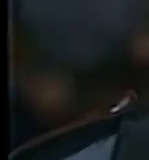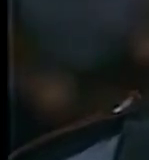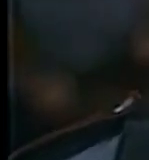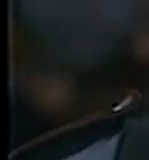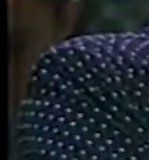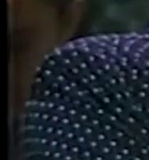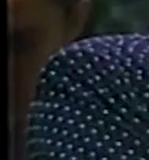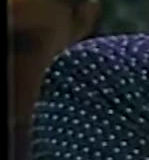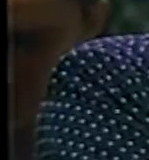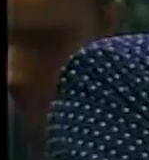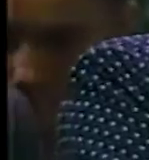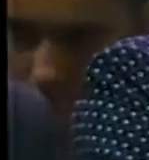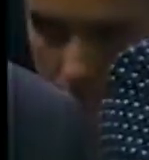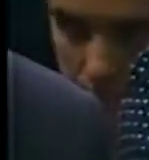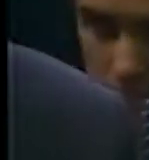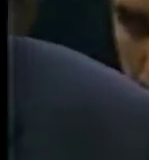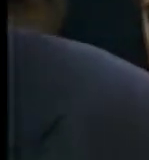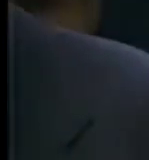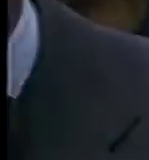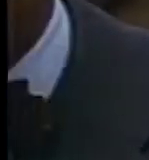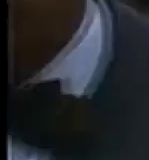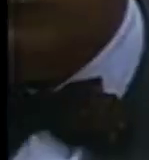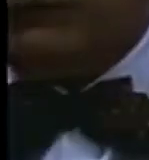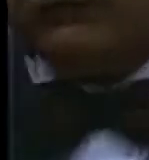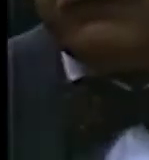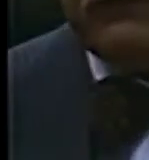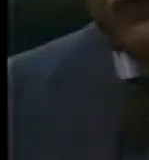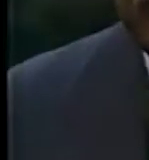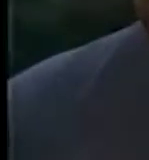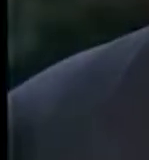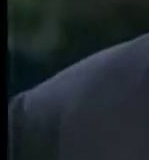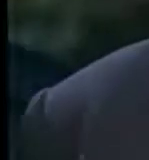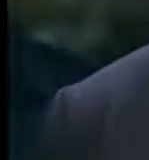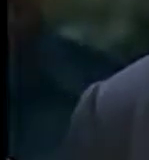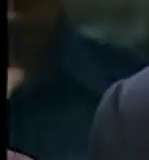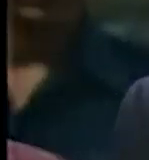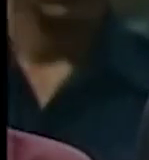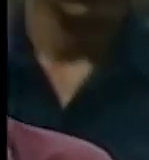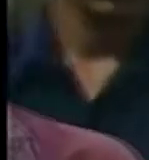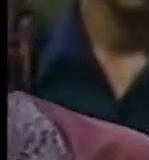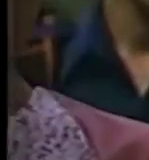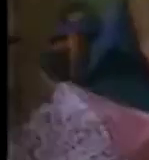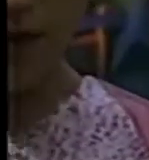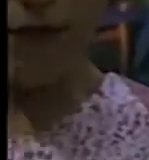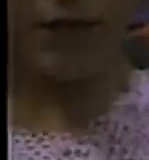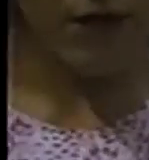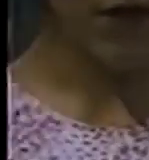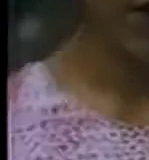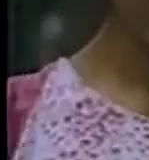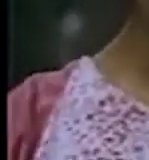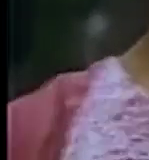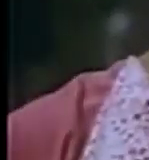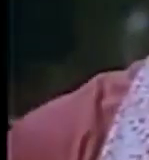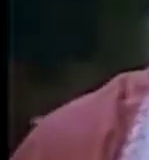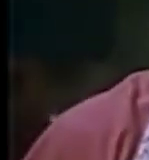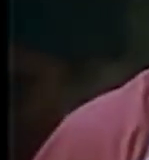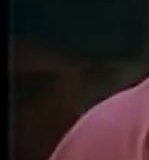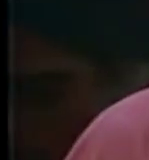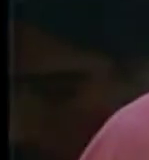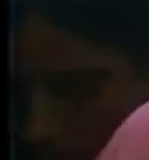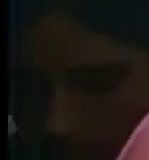mierda? La última vez se les dijo bien claro, a él y a todos ustedes, que no tenía que moverse de